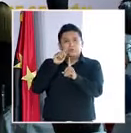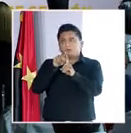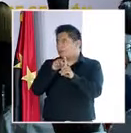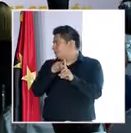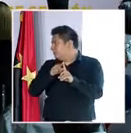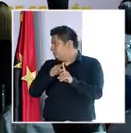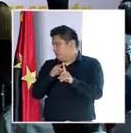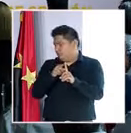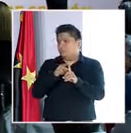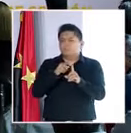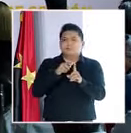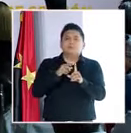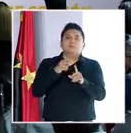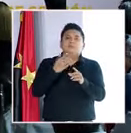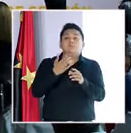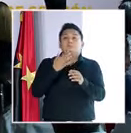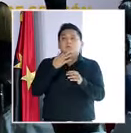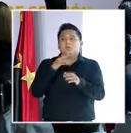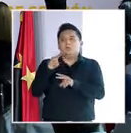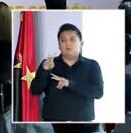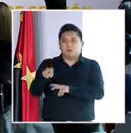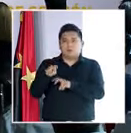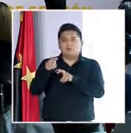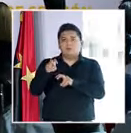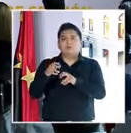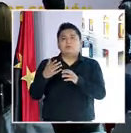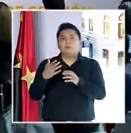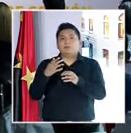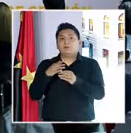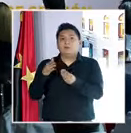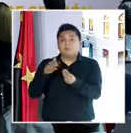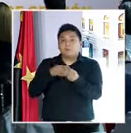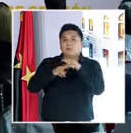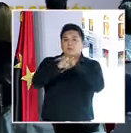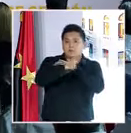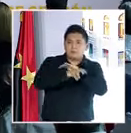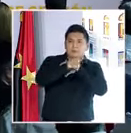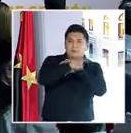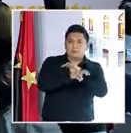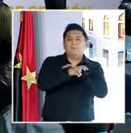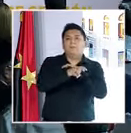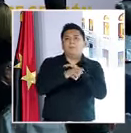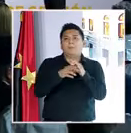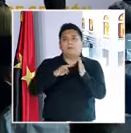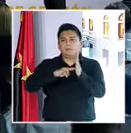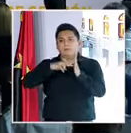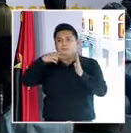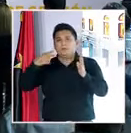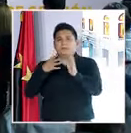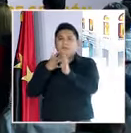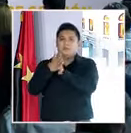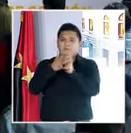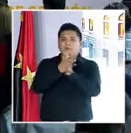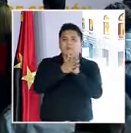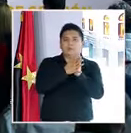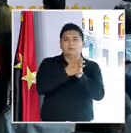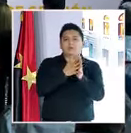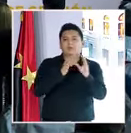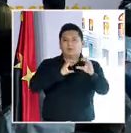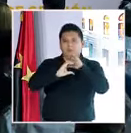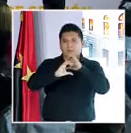en materia económica, de agricultura, de minas, de competitividad y de tecnologías de la información y